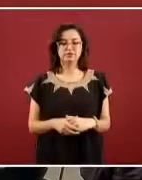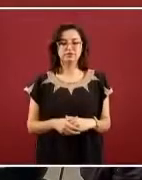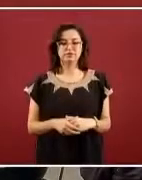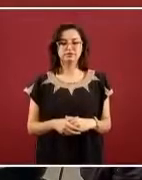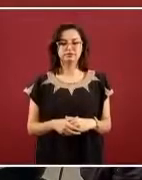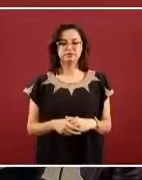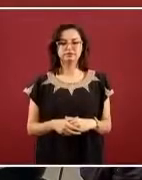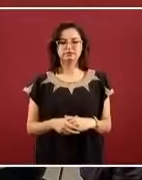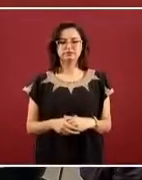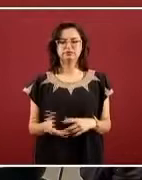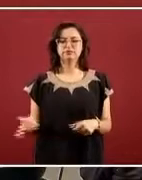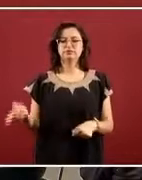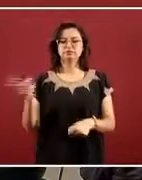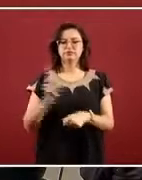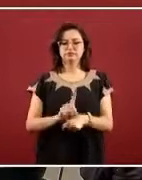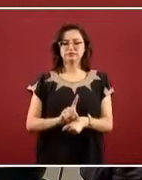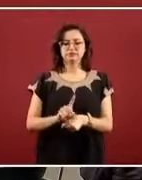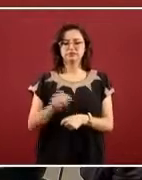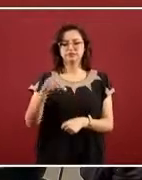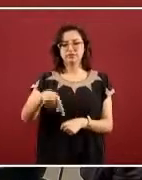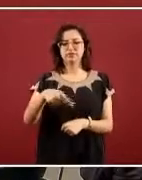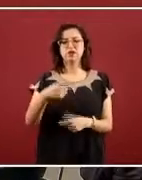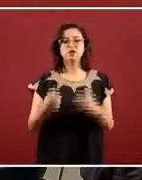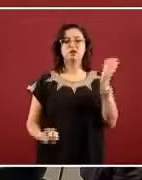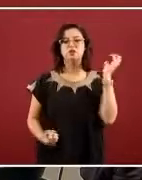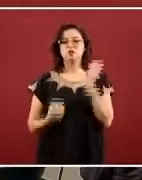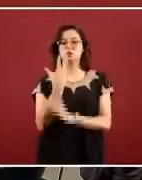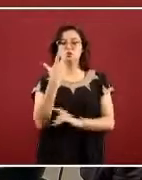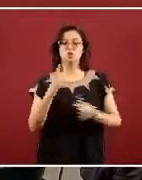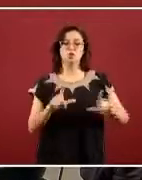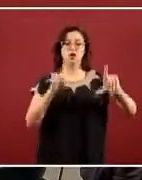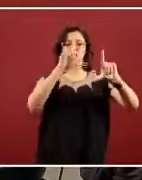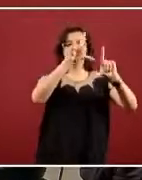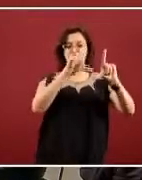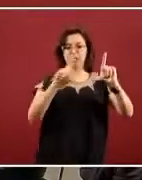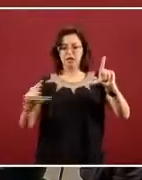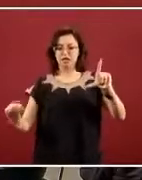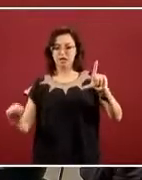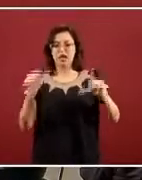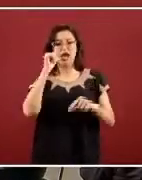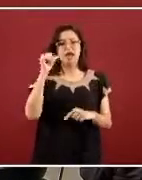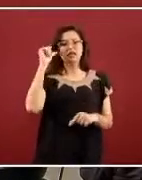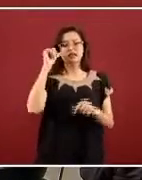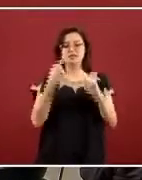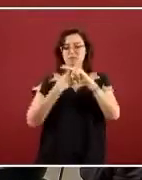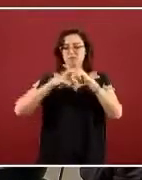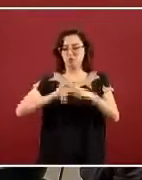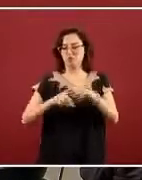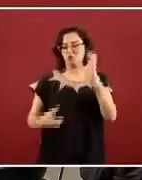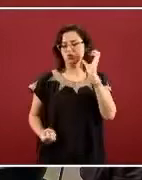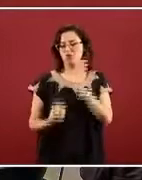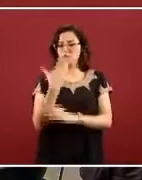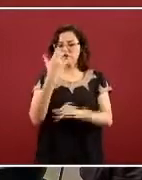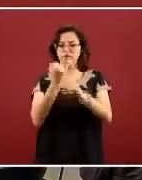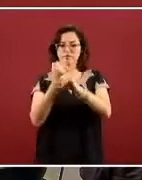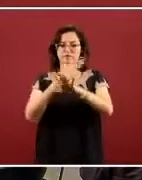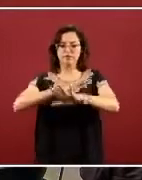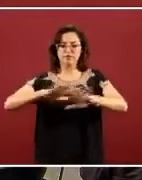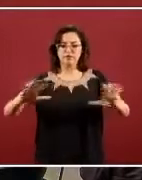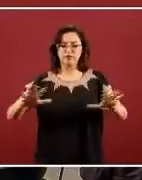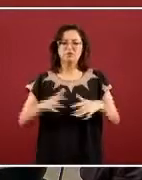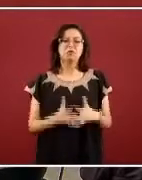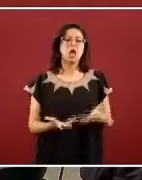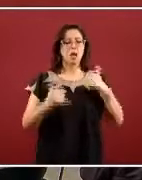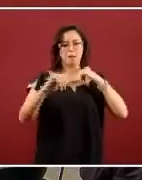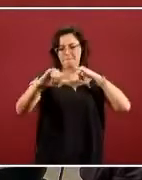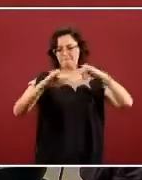Damos la actualización del día de hoy. Si recuerdan, esta nueva gráfica la iniciamos el día de ayer. Consideramos que más allá del mapa, en